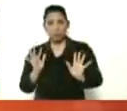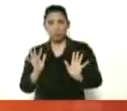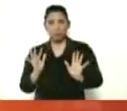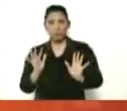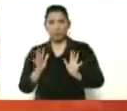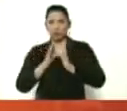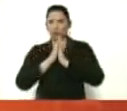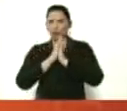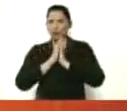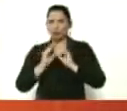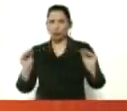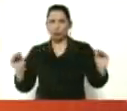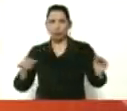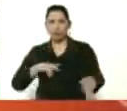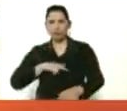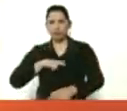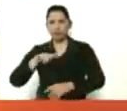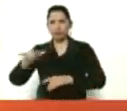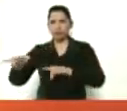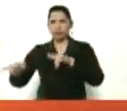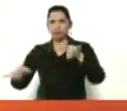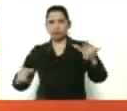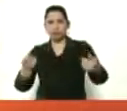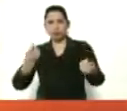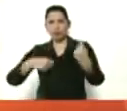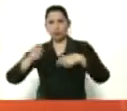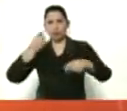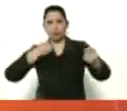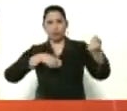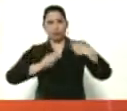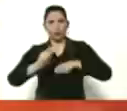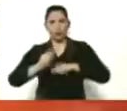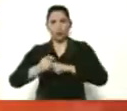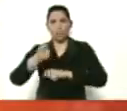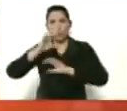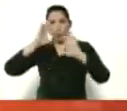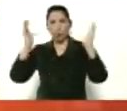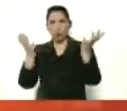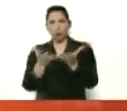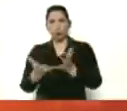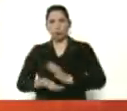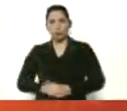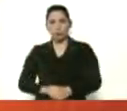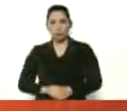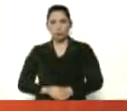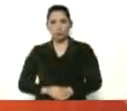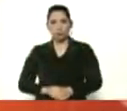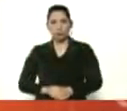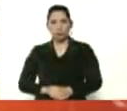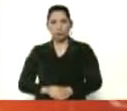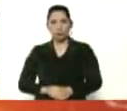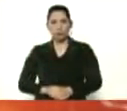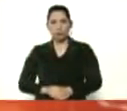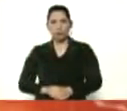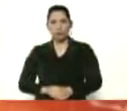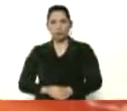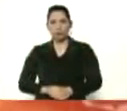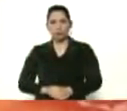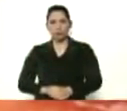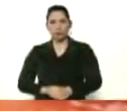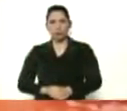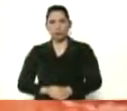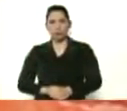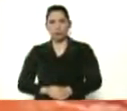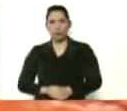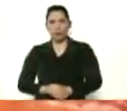toda la aeronáutica comercial y civil del mundo, salvo un altísimo